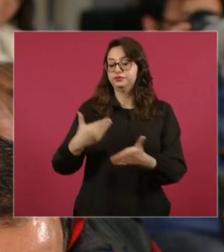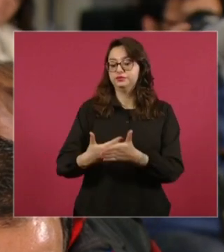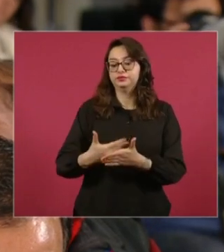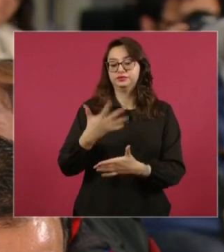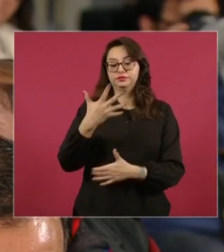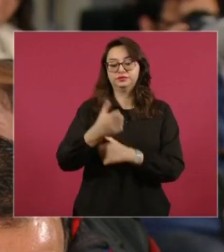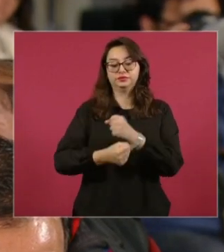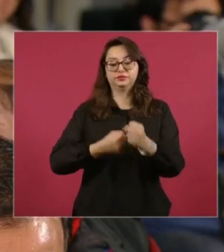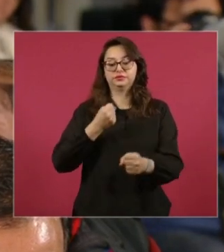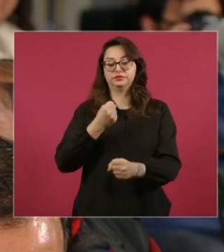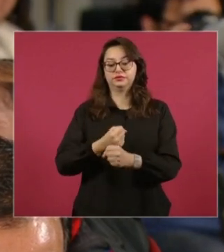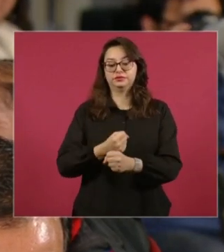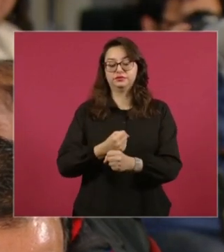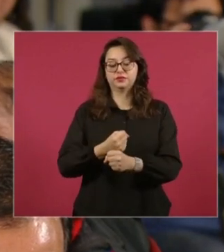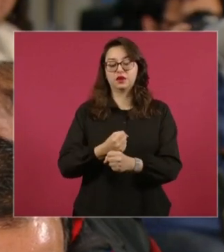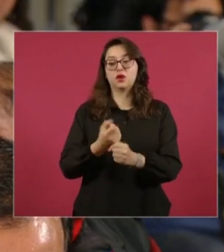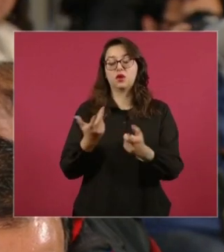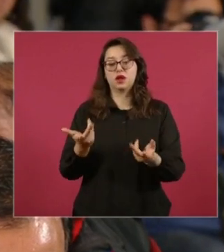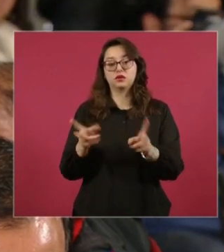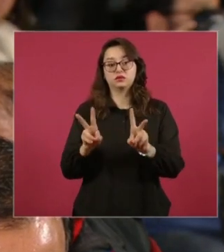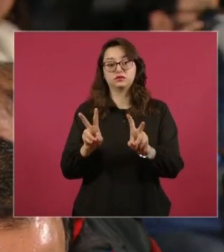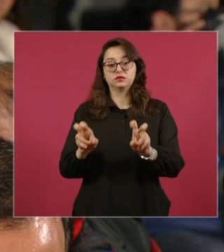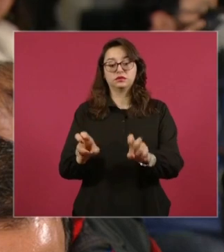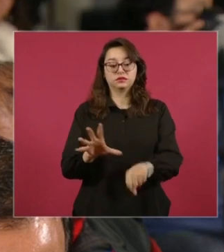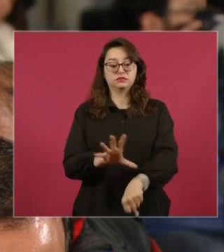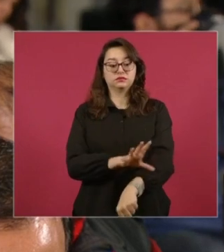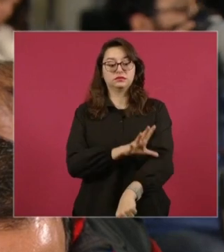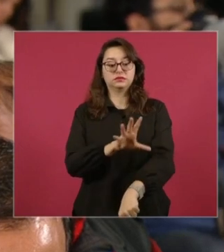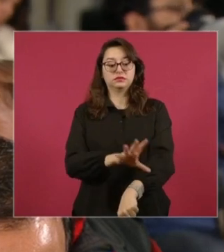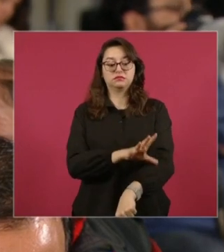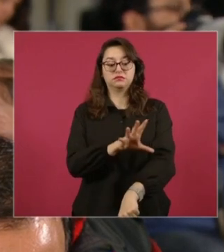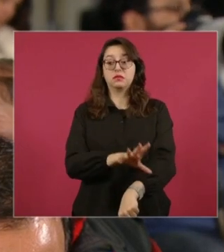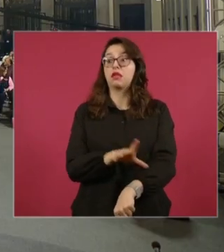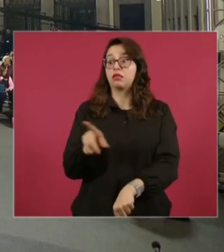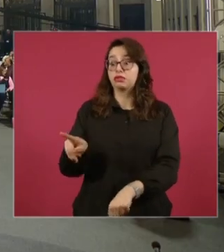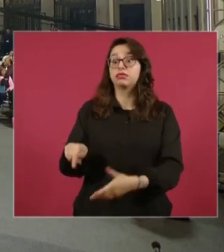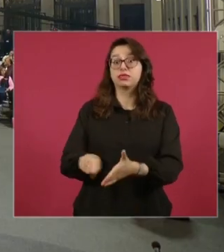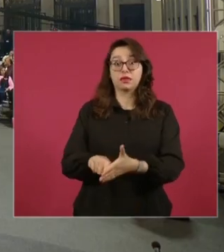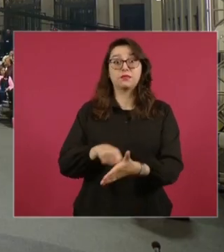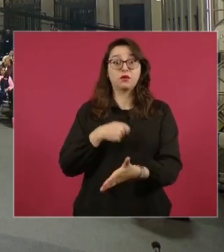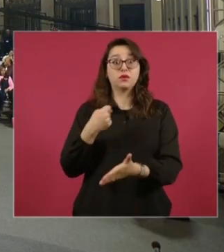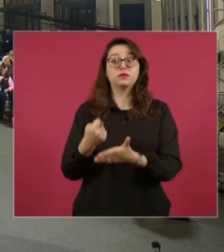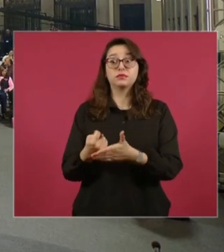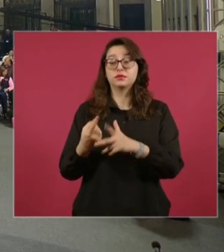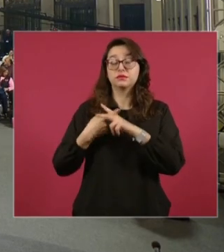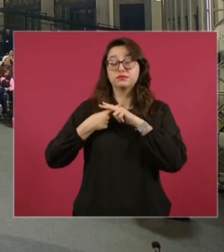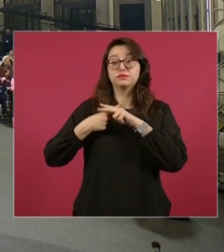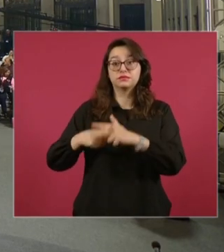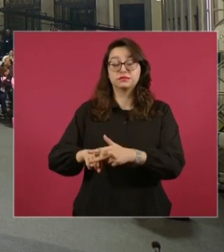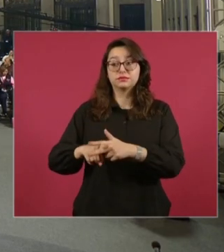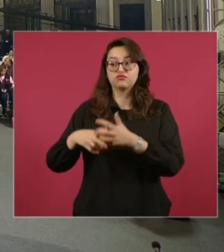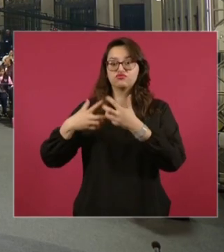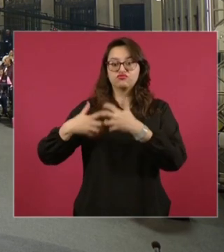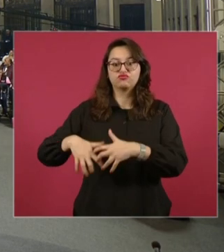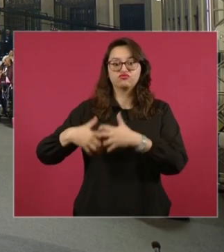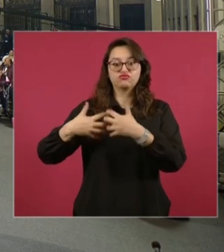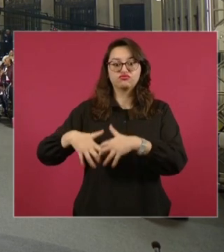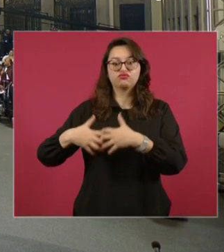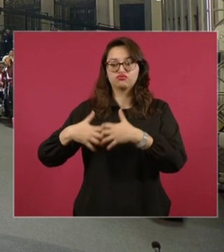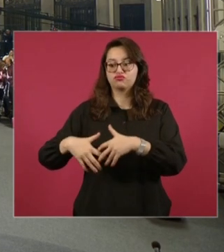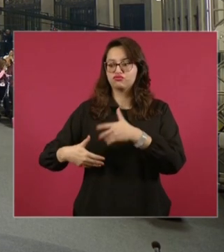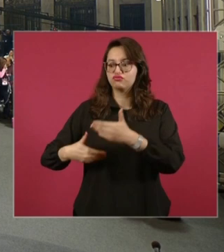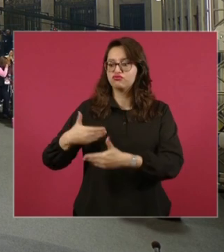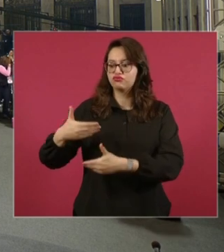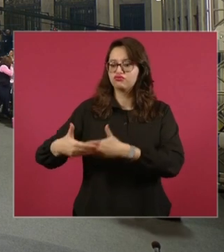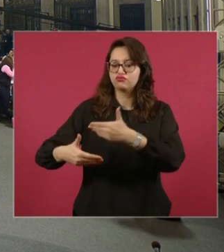referente en el sector energético, sabemos que ya puso pues las bases correspondientes y hoy sigue la